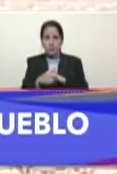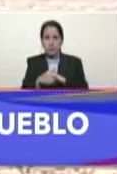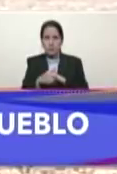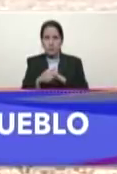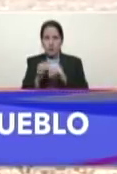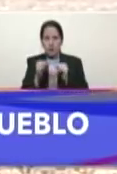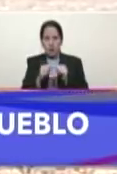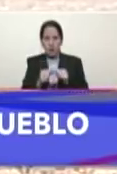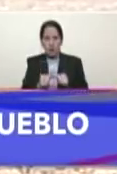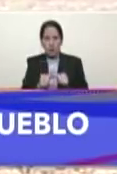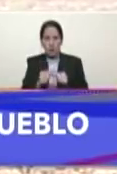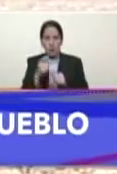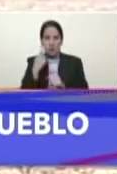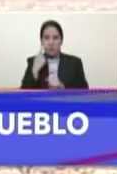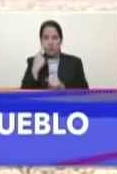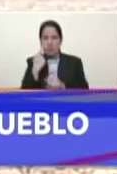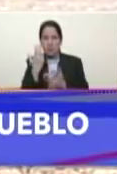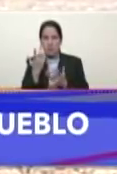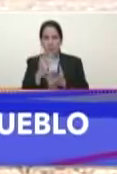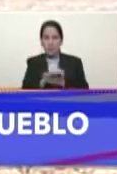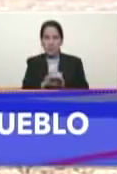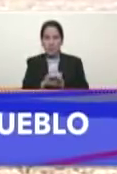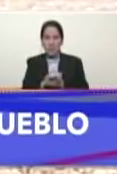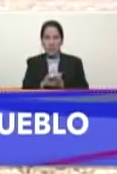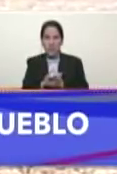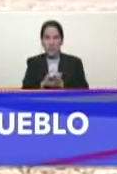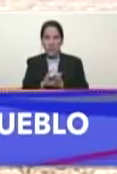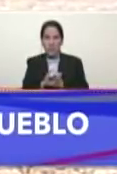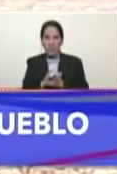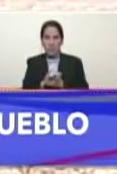Continuar, mira, de manera metódica tiene que ser.